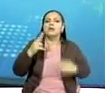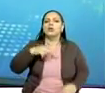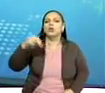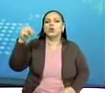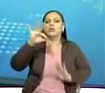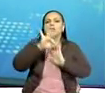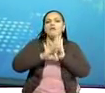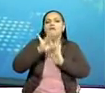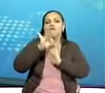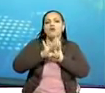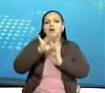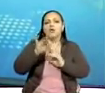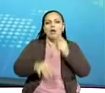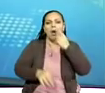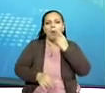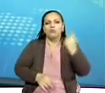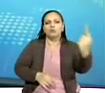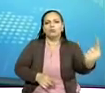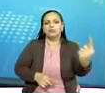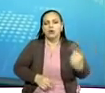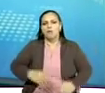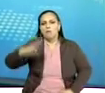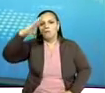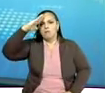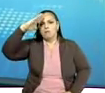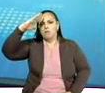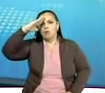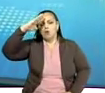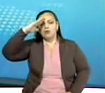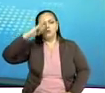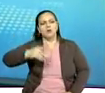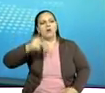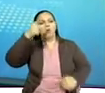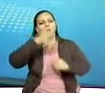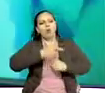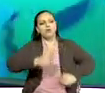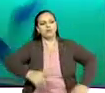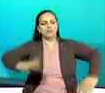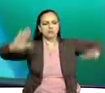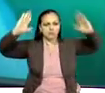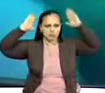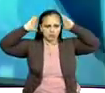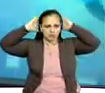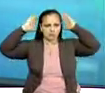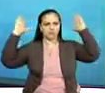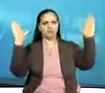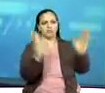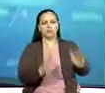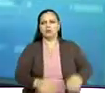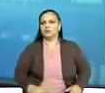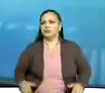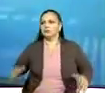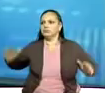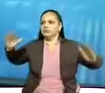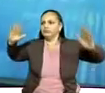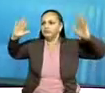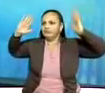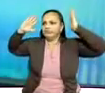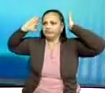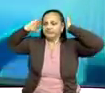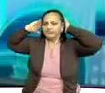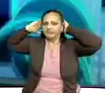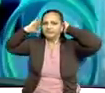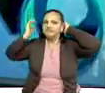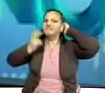Guayaquil. Se trataría de un integrante de una organización delictiva